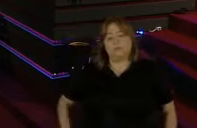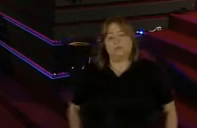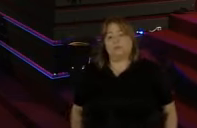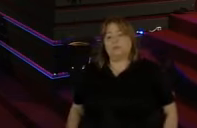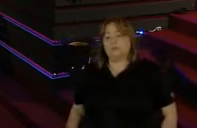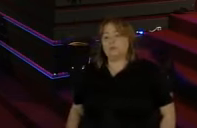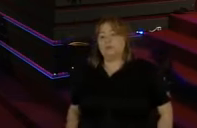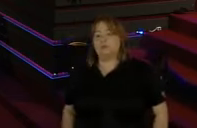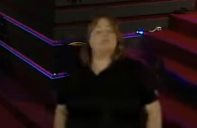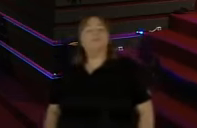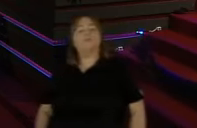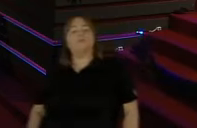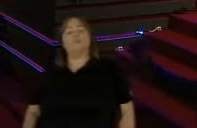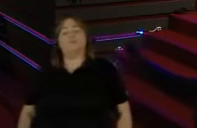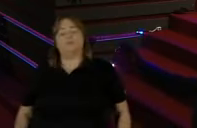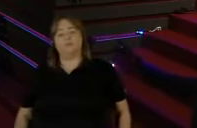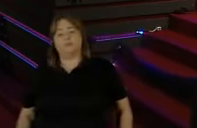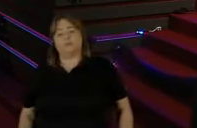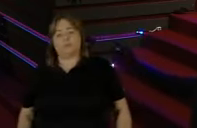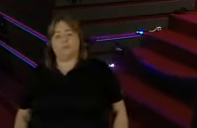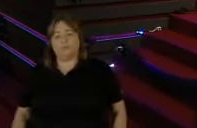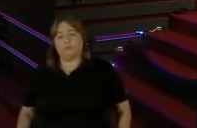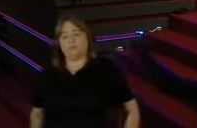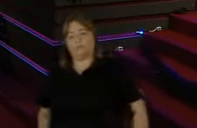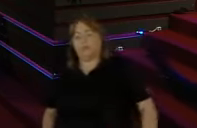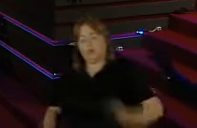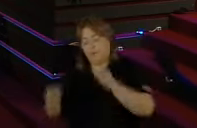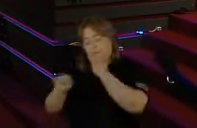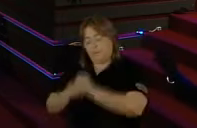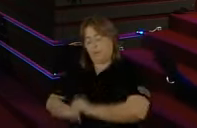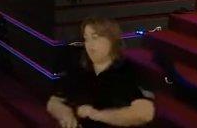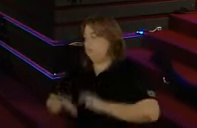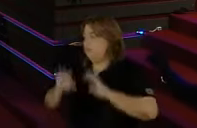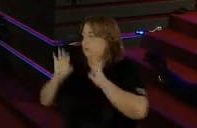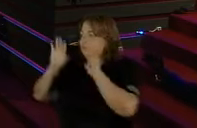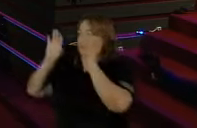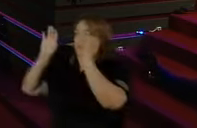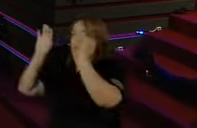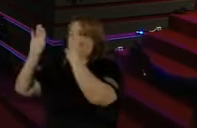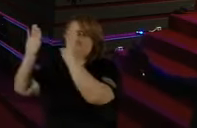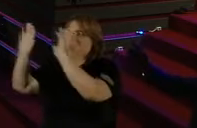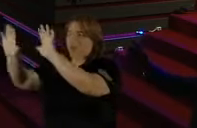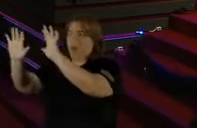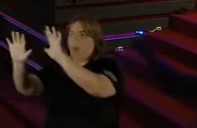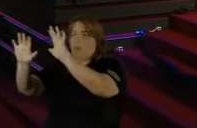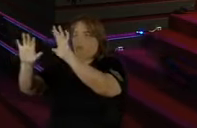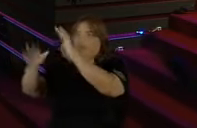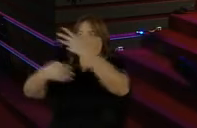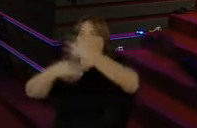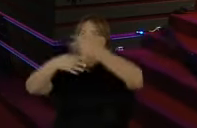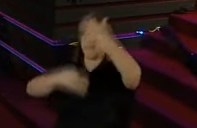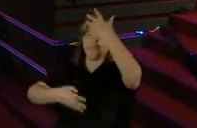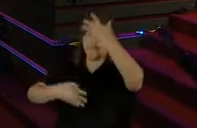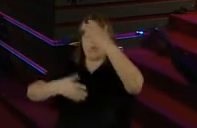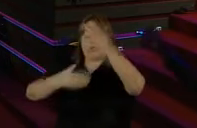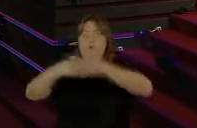Más grande que montañas que están frente a mí.